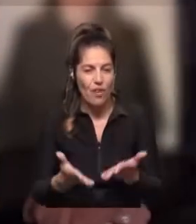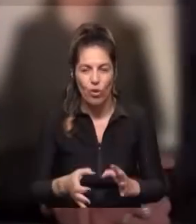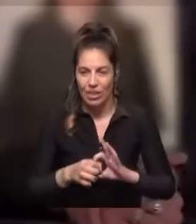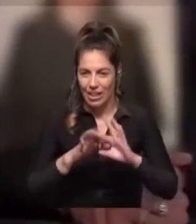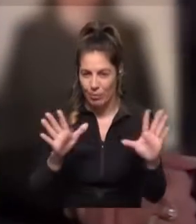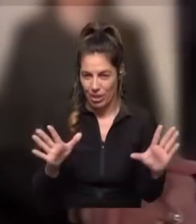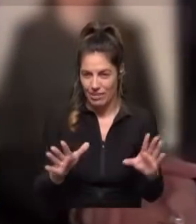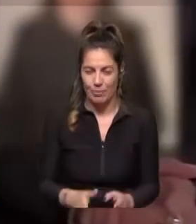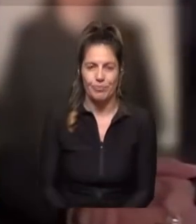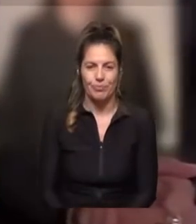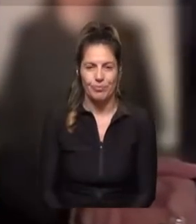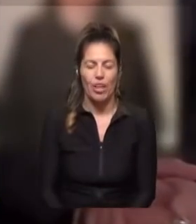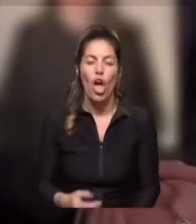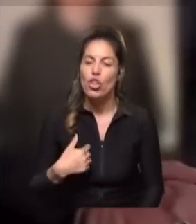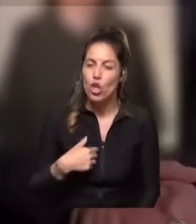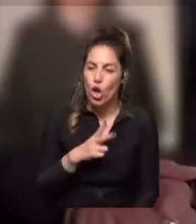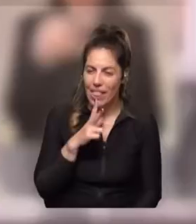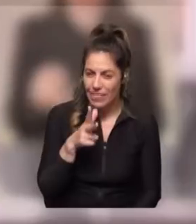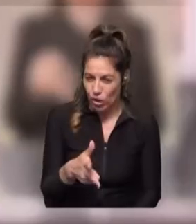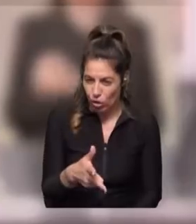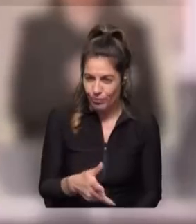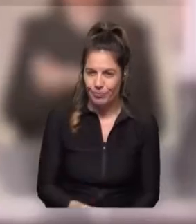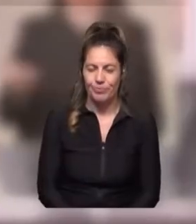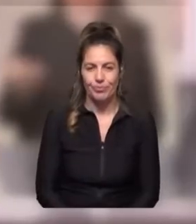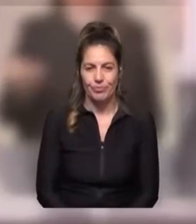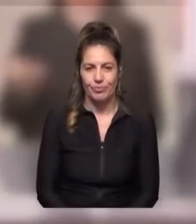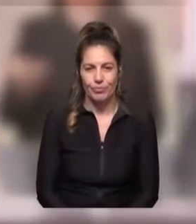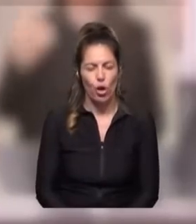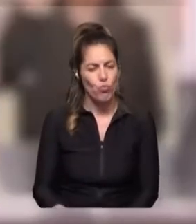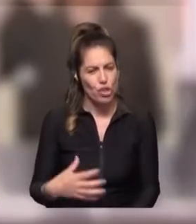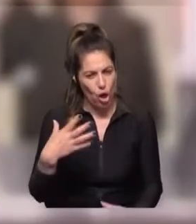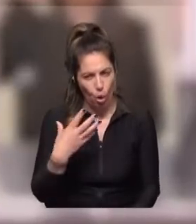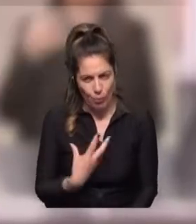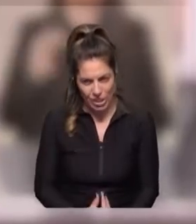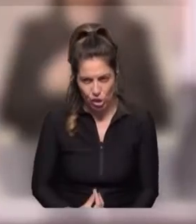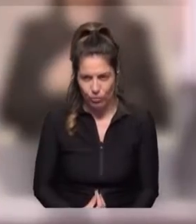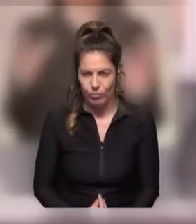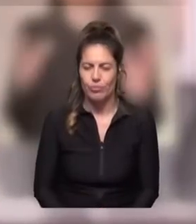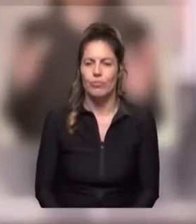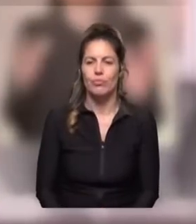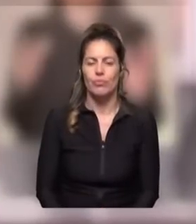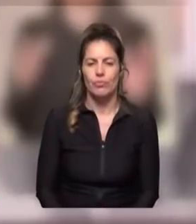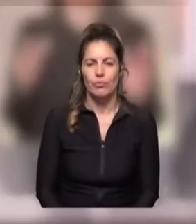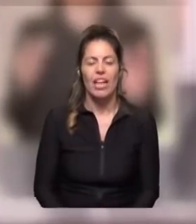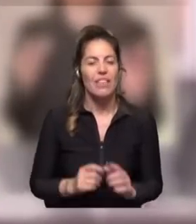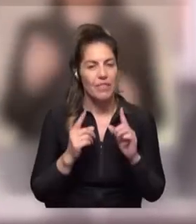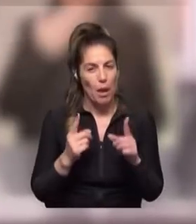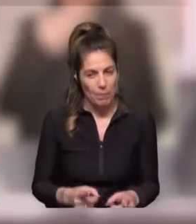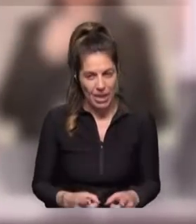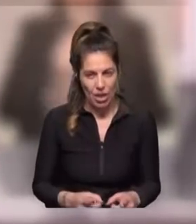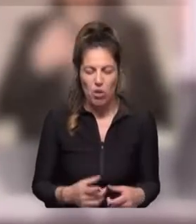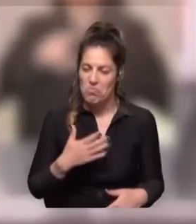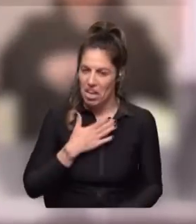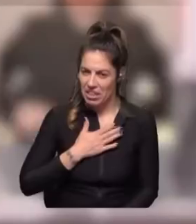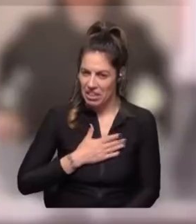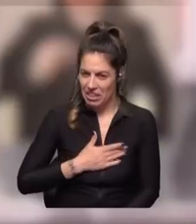democracia y yo les digo con mucha convicción y también con mucha